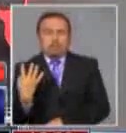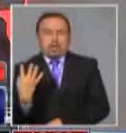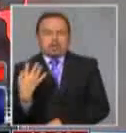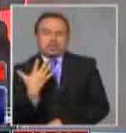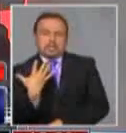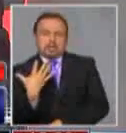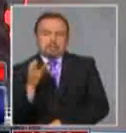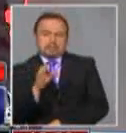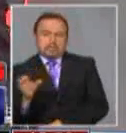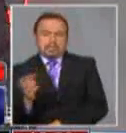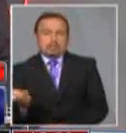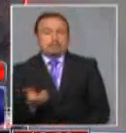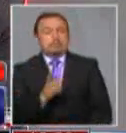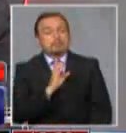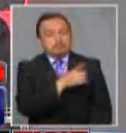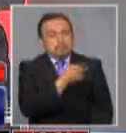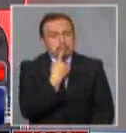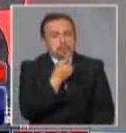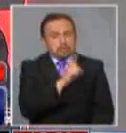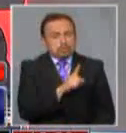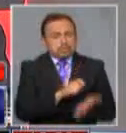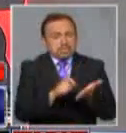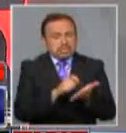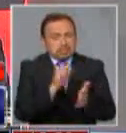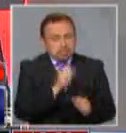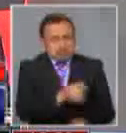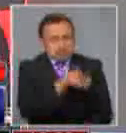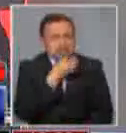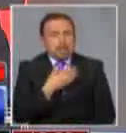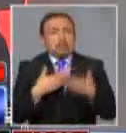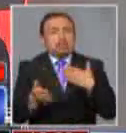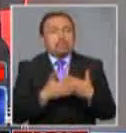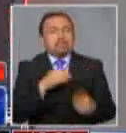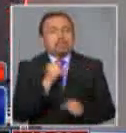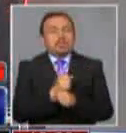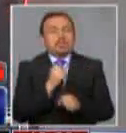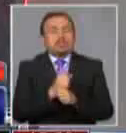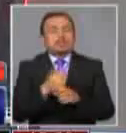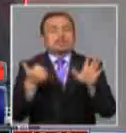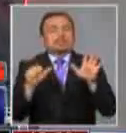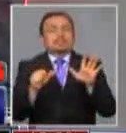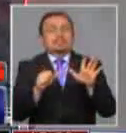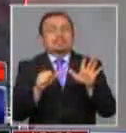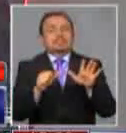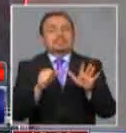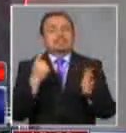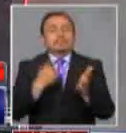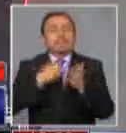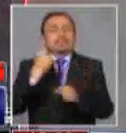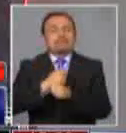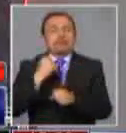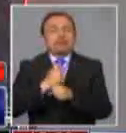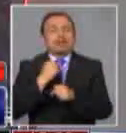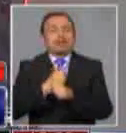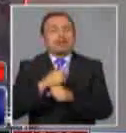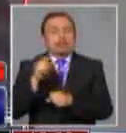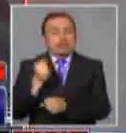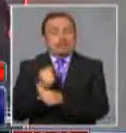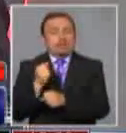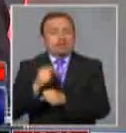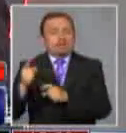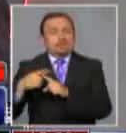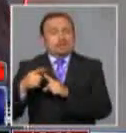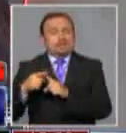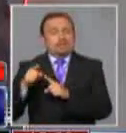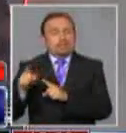cuatro o cinco y me podría decir el señor subsecretario dónde van a trabajar los 60,000 trabajadores que están trabajando en los